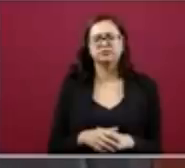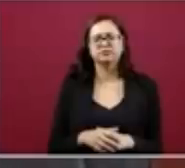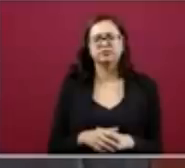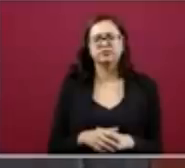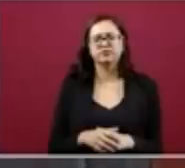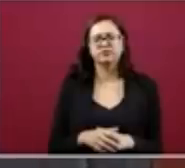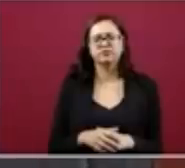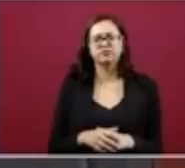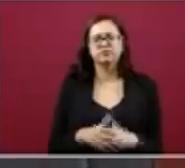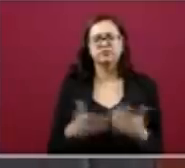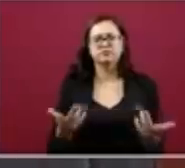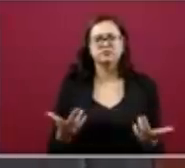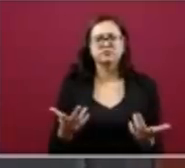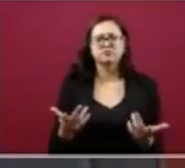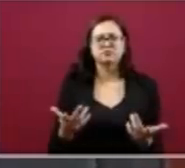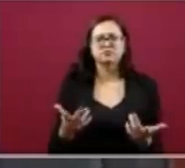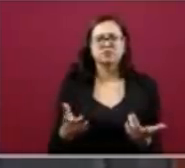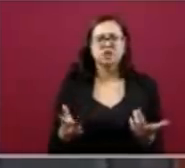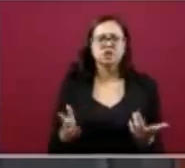queda en las oficinas